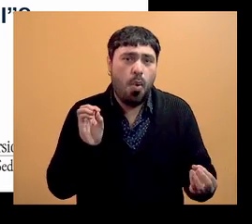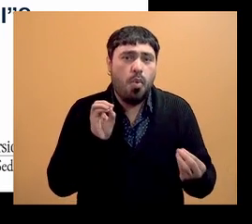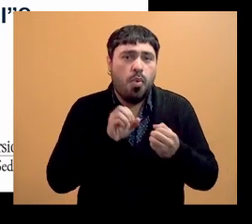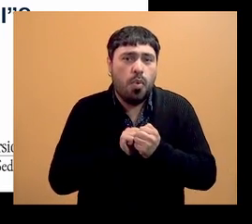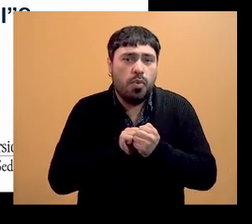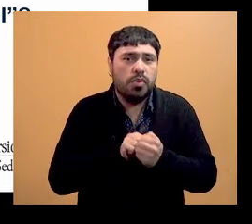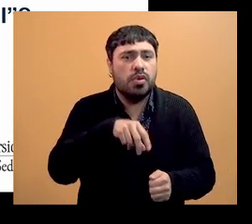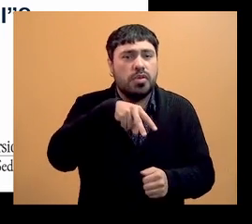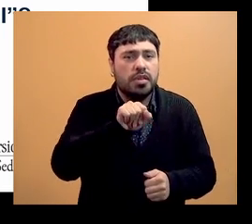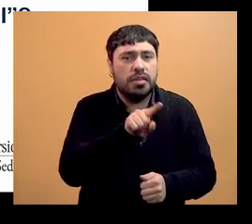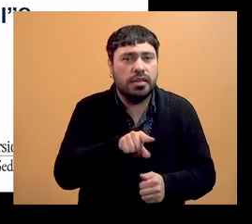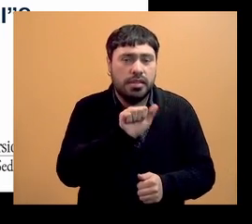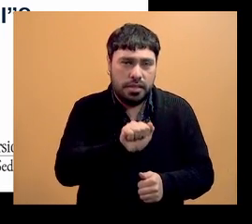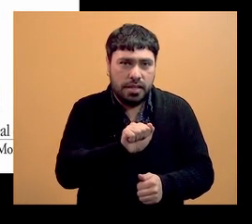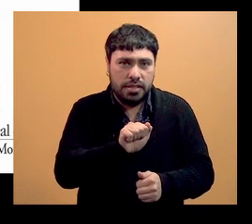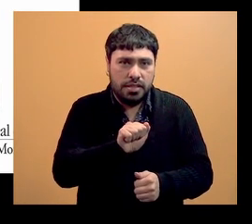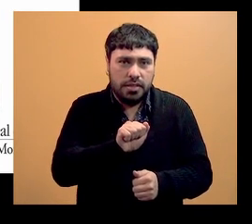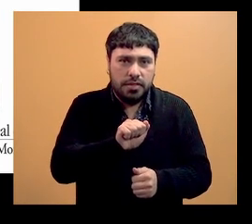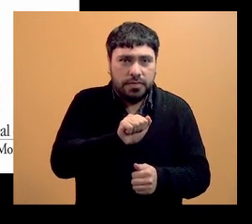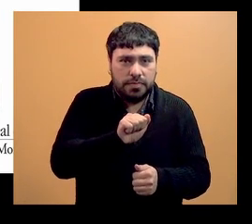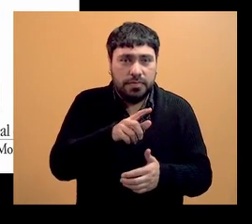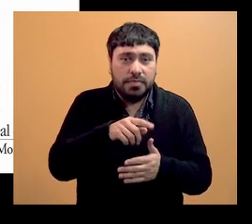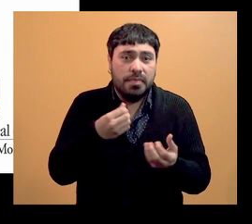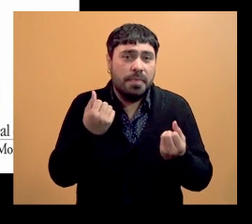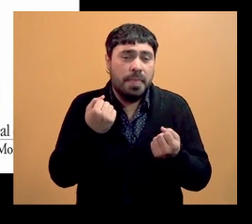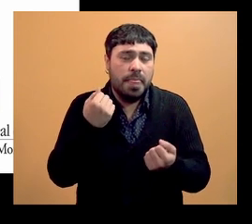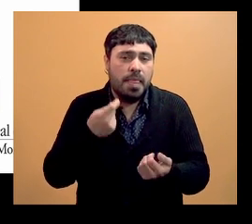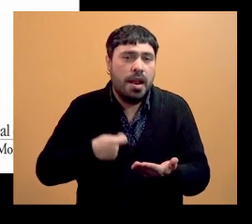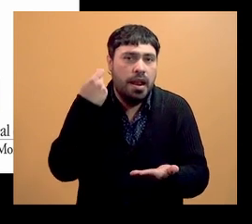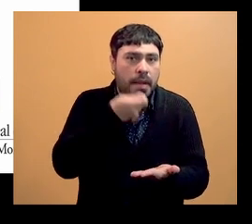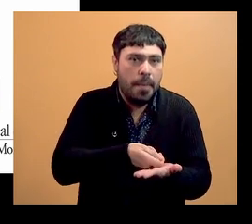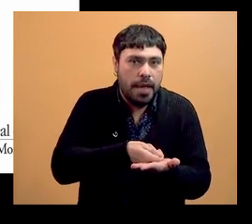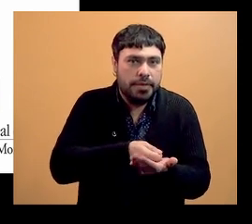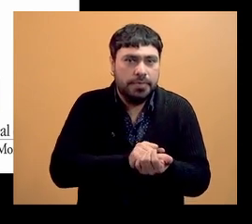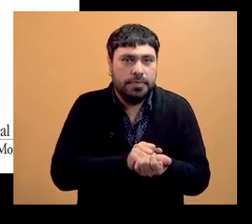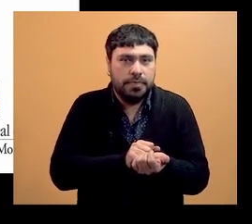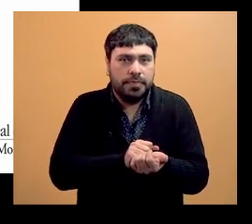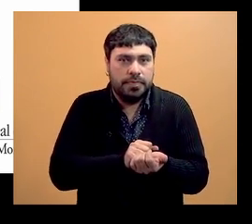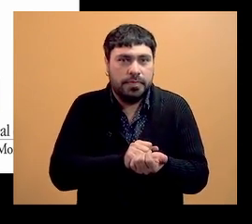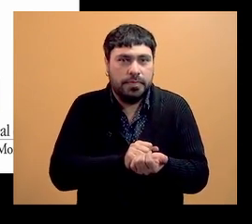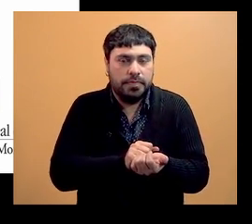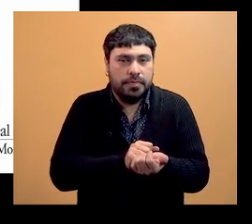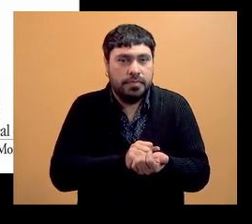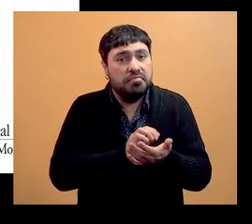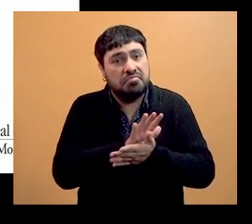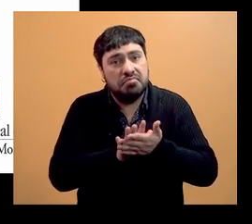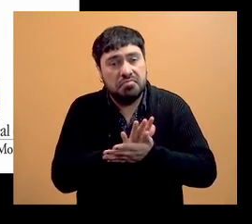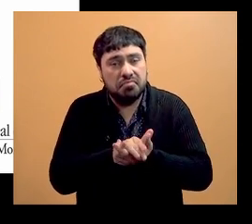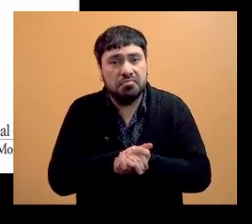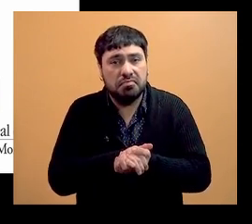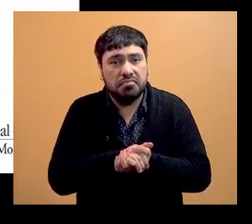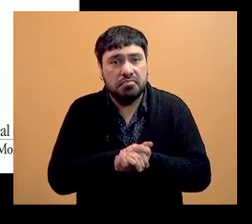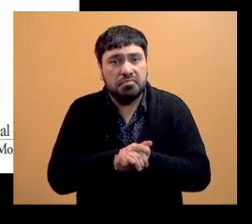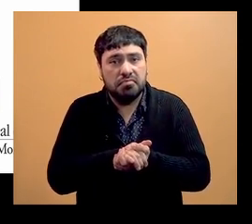en volúmenes mayores de fondos destinados a este tipo de proyectos son muchas veces spin-off, es decir, salen